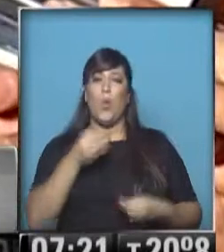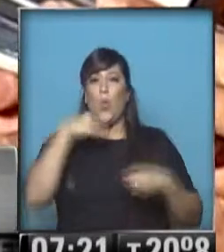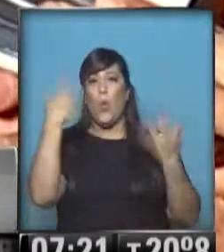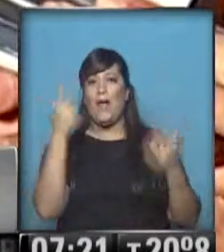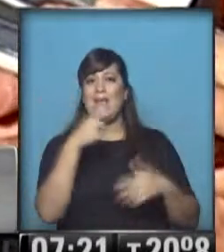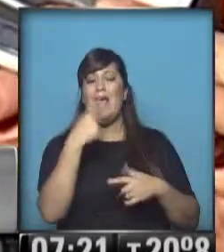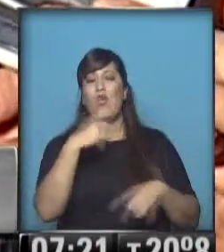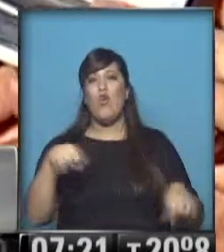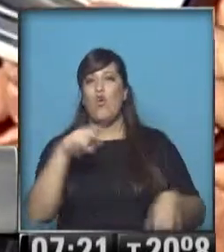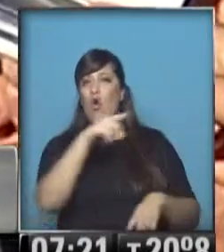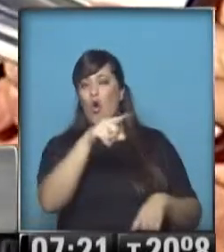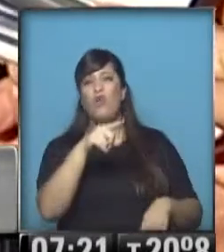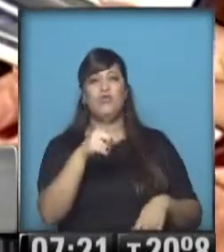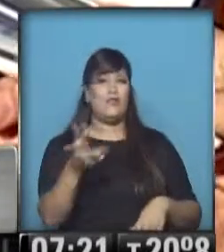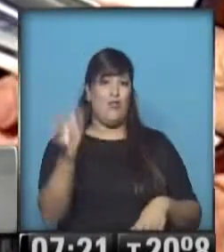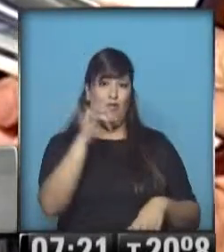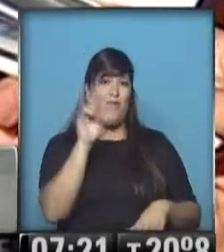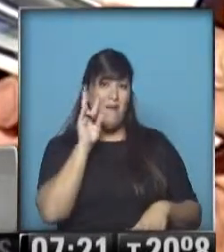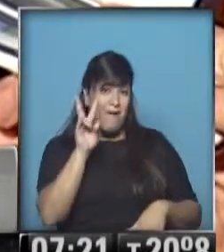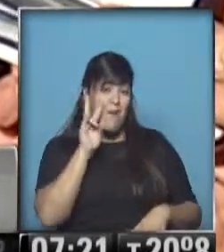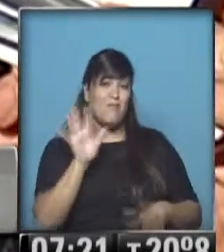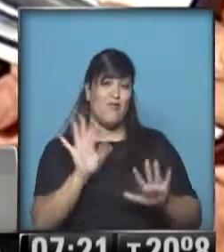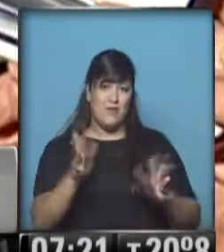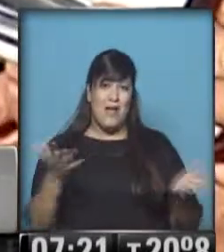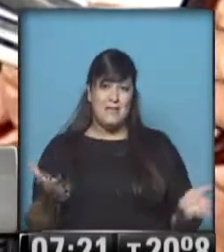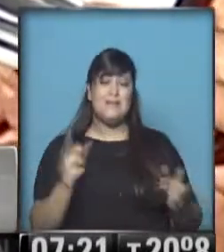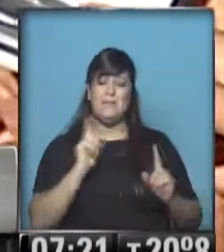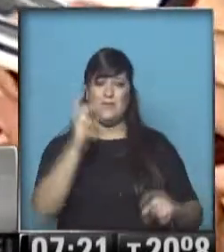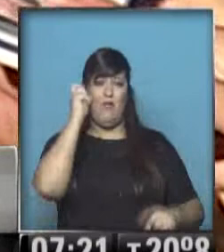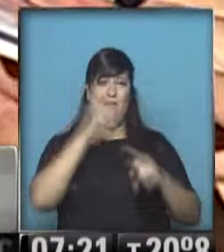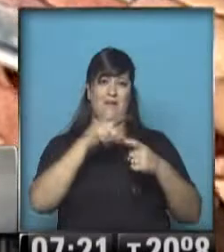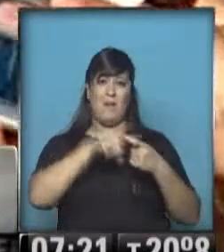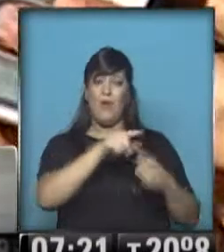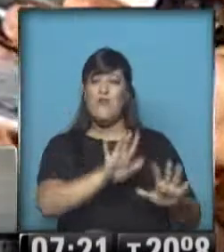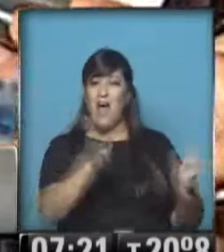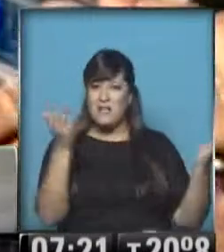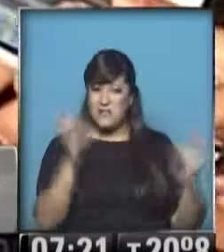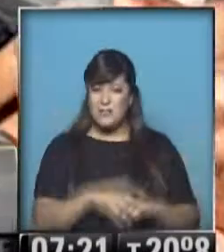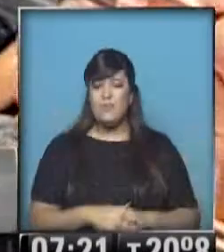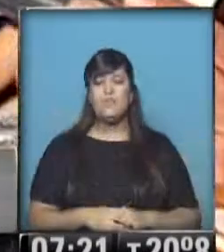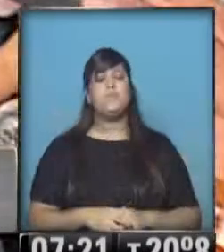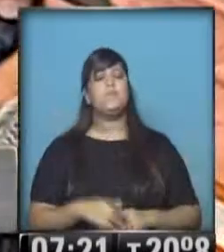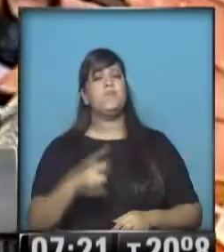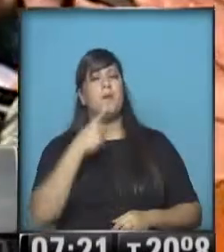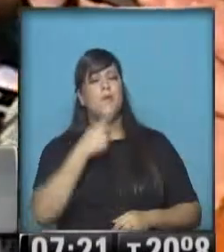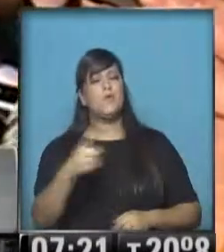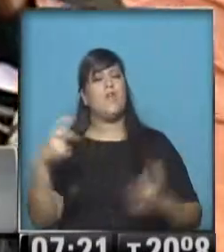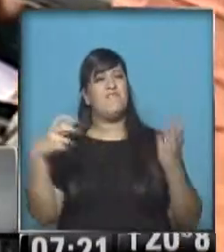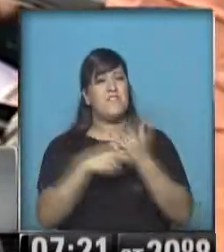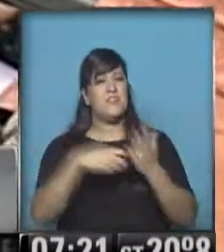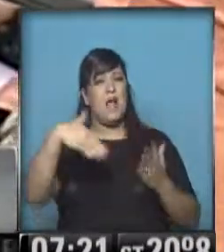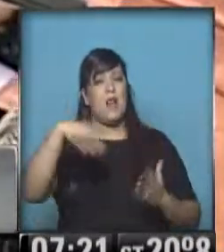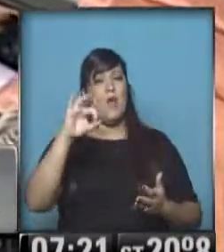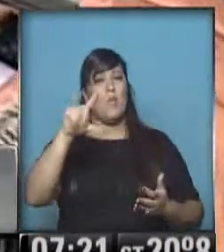acciones que cotidianamente estamos observando. Lleva a la práctica la doctora Rayo Sacado. Ministro, el doctor Moldes sostuvo que